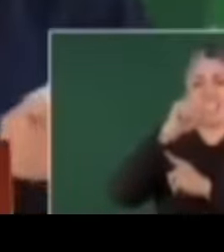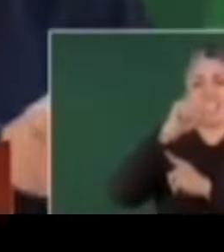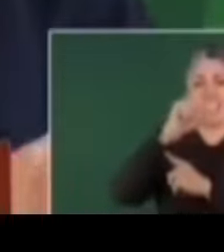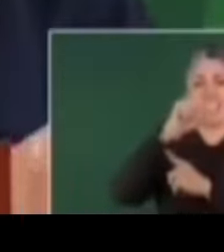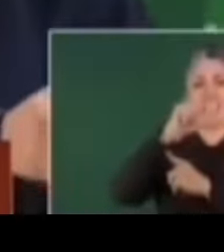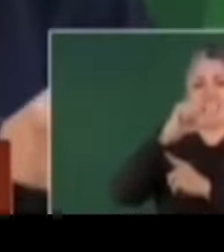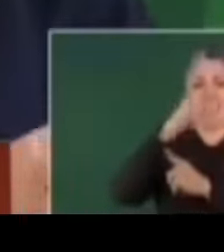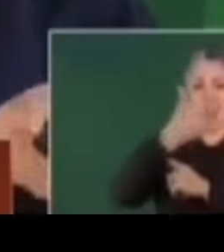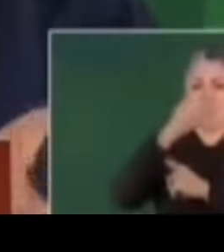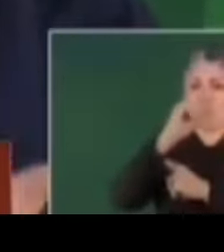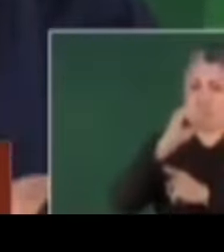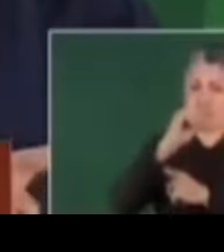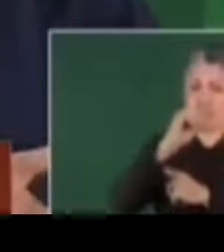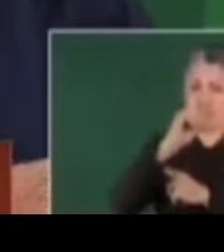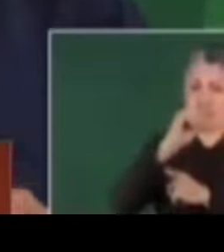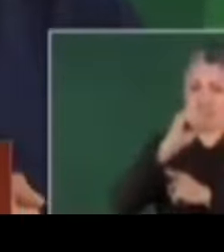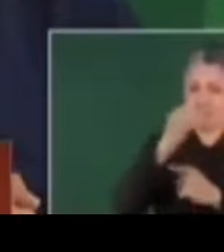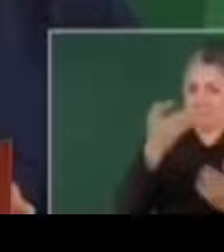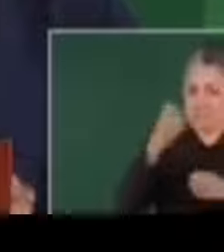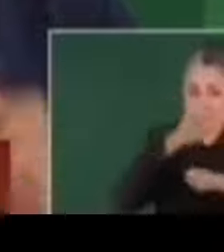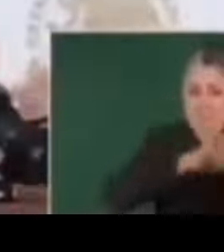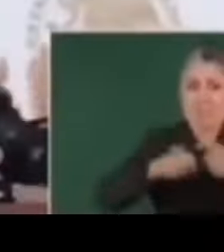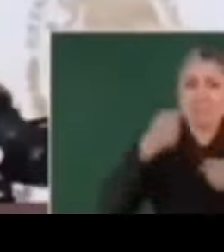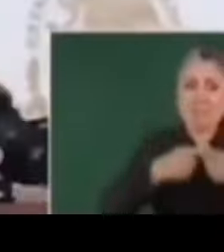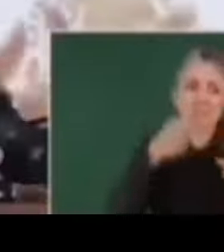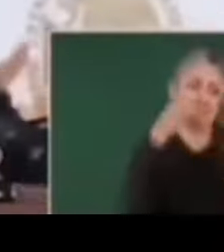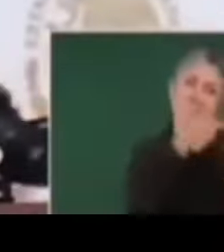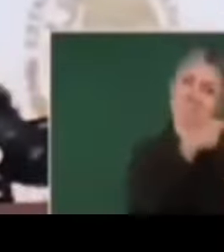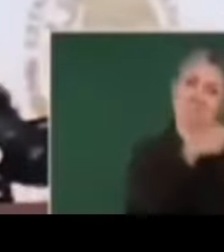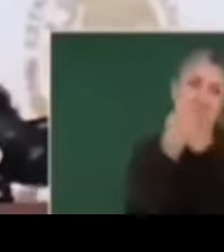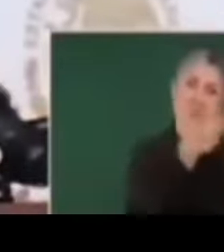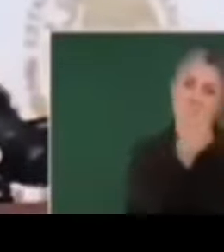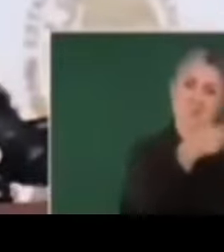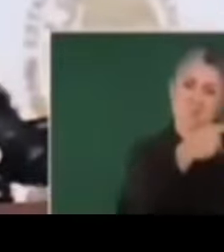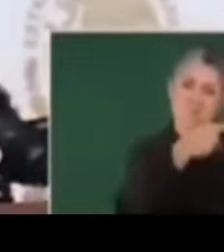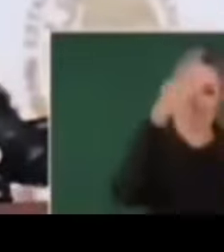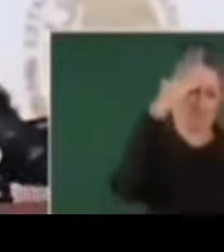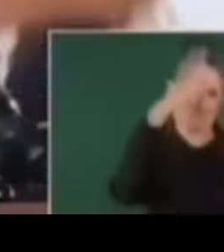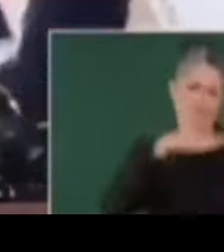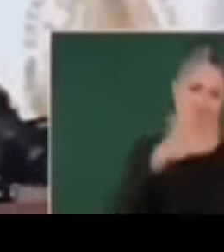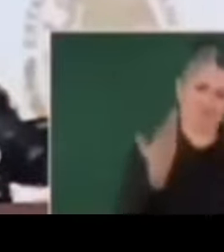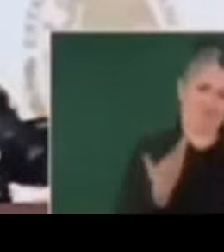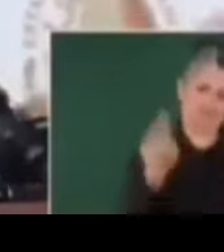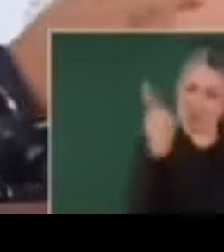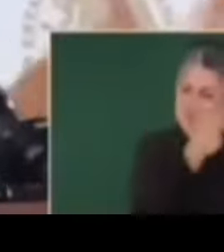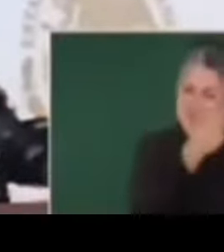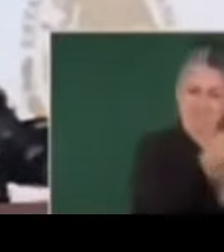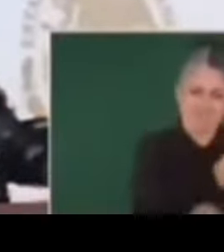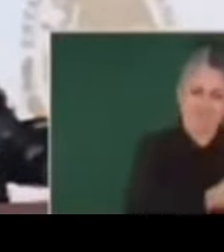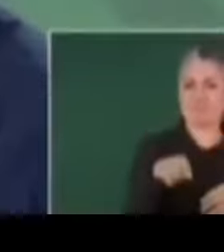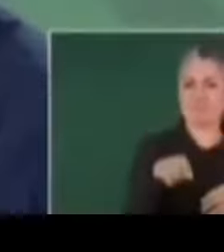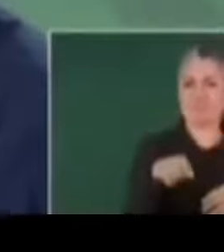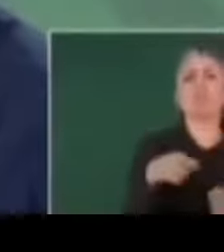de Miguel Hidalgo. O sea que todos sus clientes los tiene en Miguel Hidalgo,